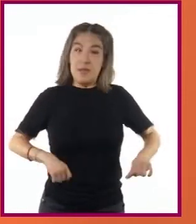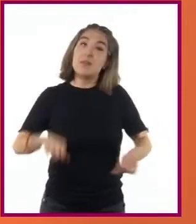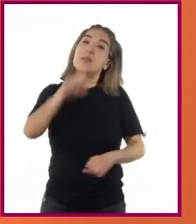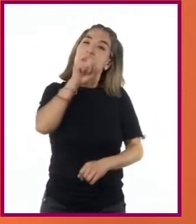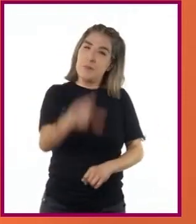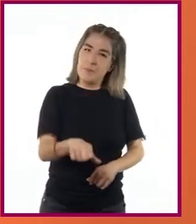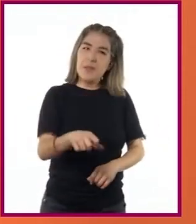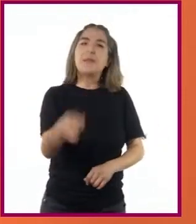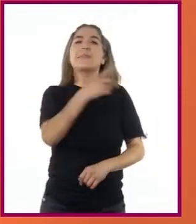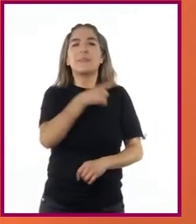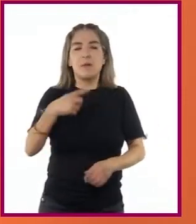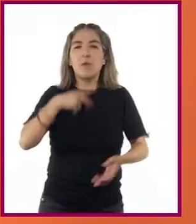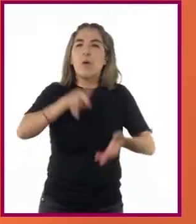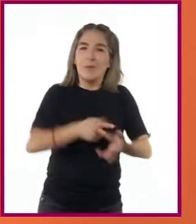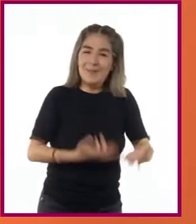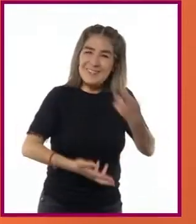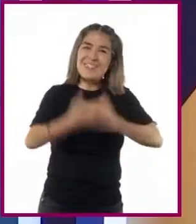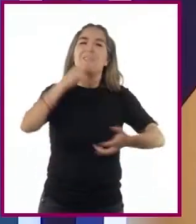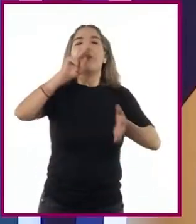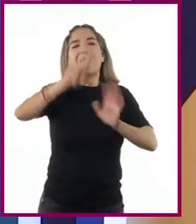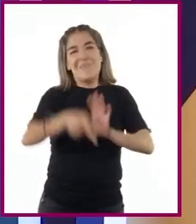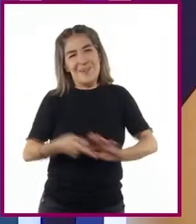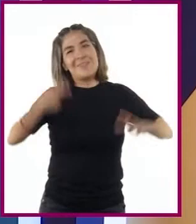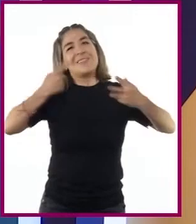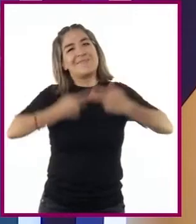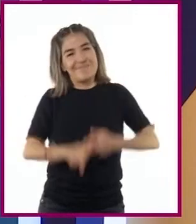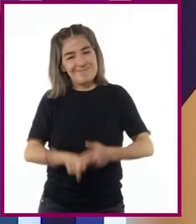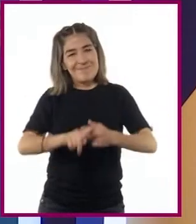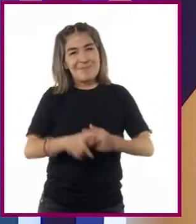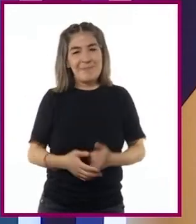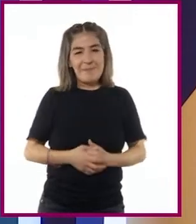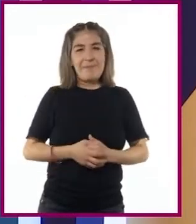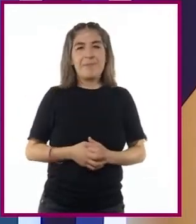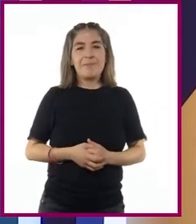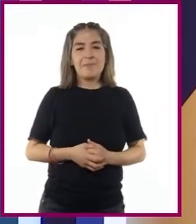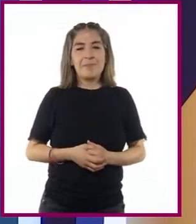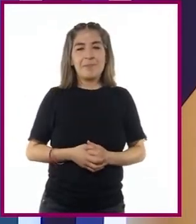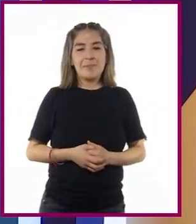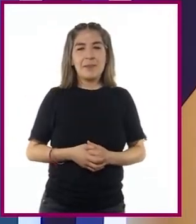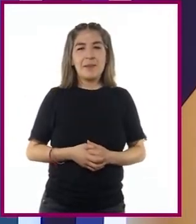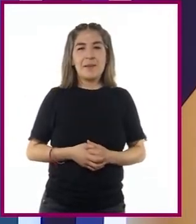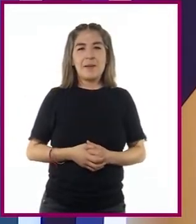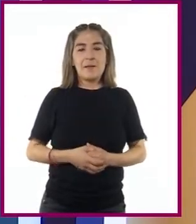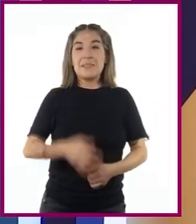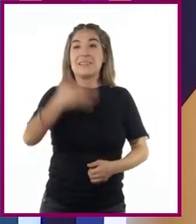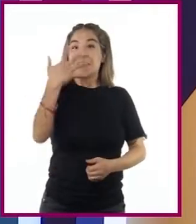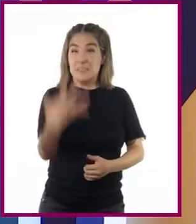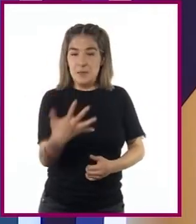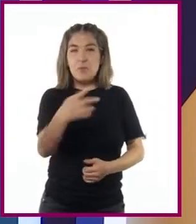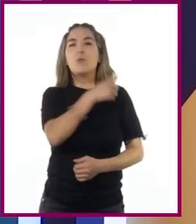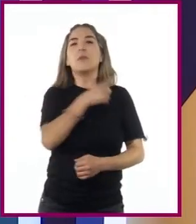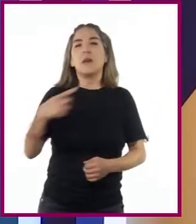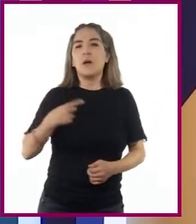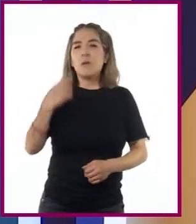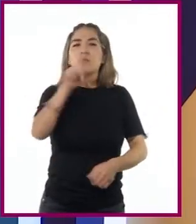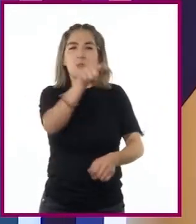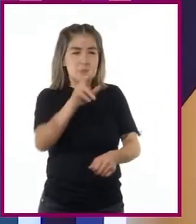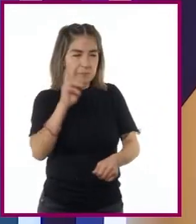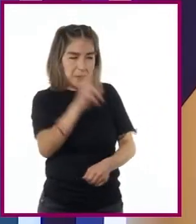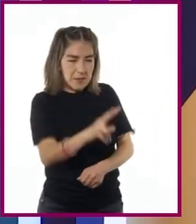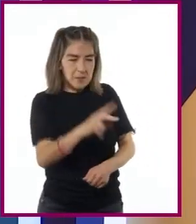necesario, volver a empezar. Paso 5. Revisar y verificar el